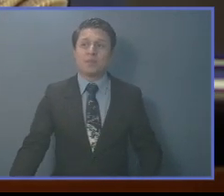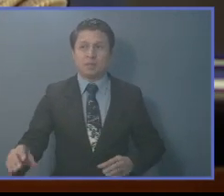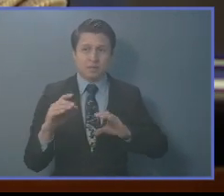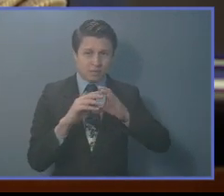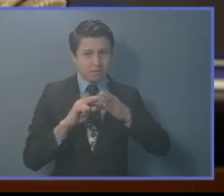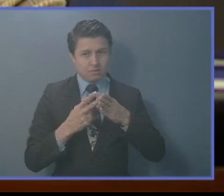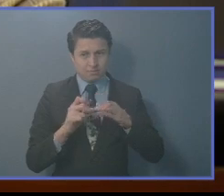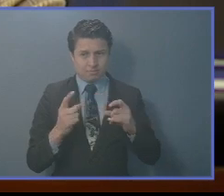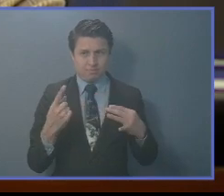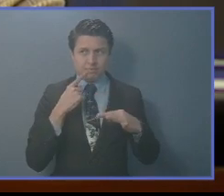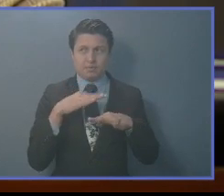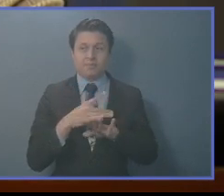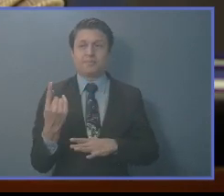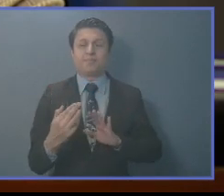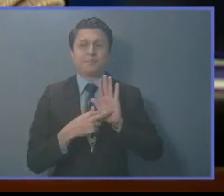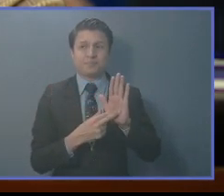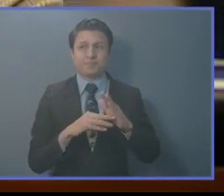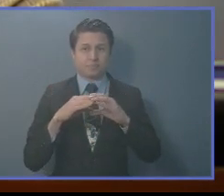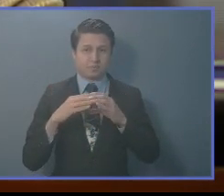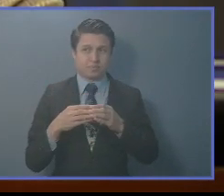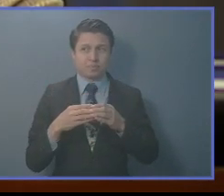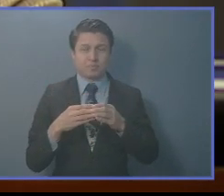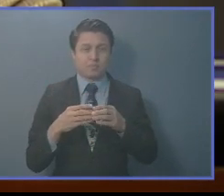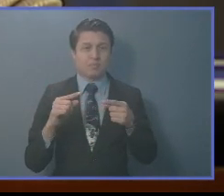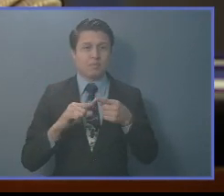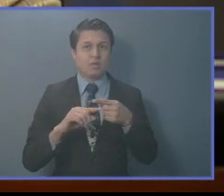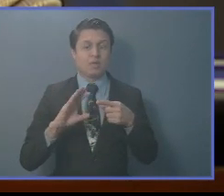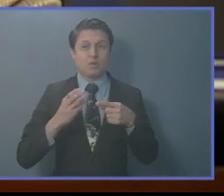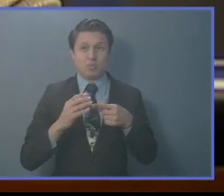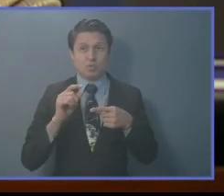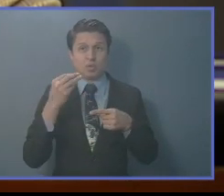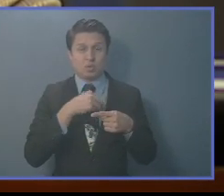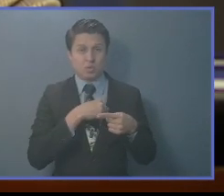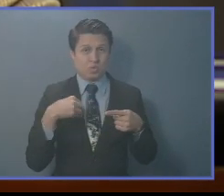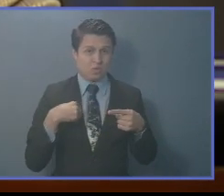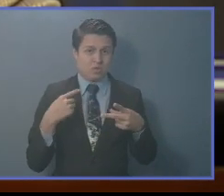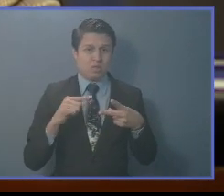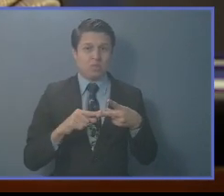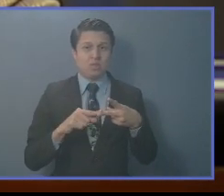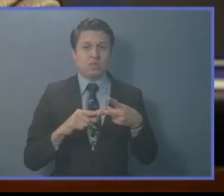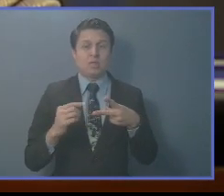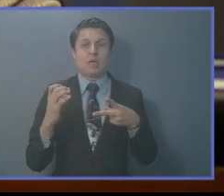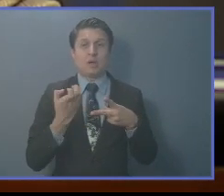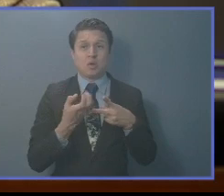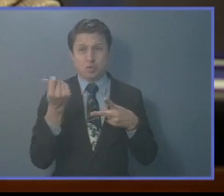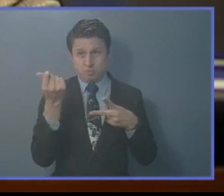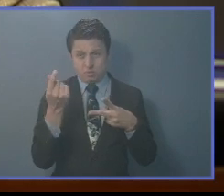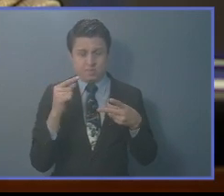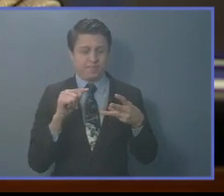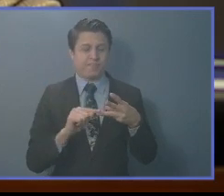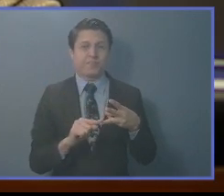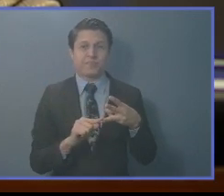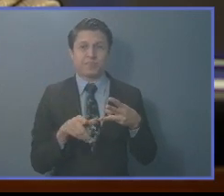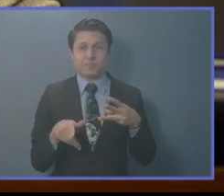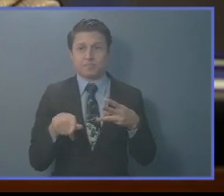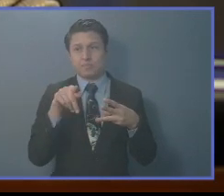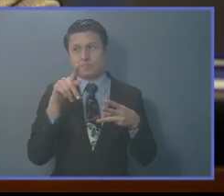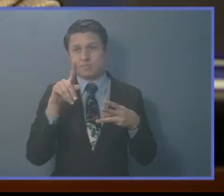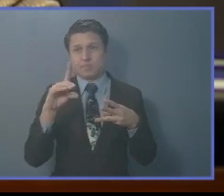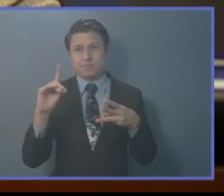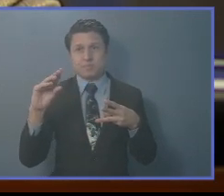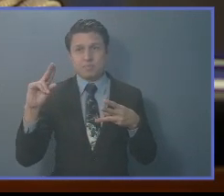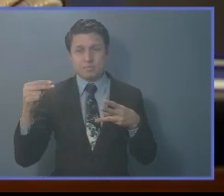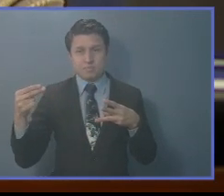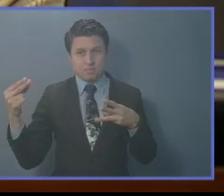será integrado por un representante del Colegio Médico, un representante del Colegio de Profesionales de Ciencias Económicas, un delegado de la Procuraduría para Defensa de los